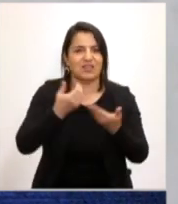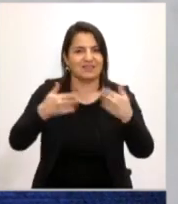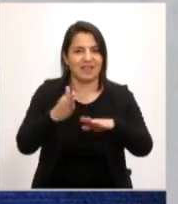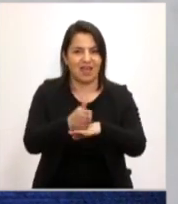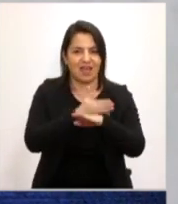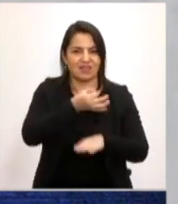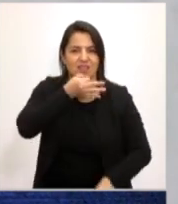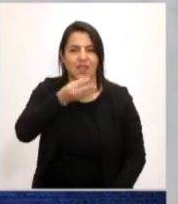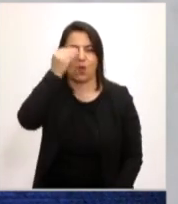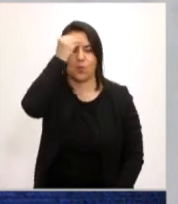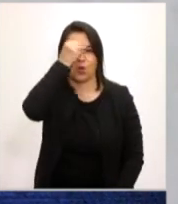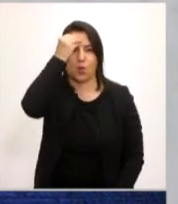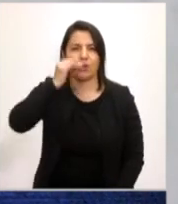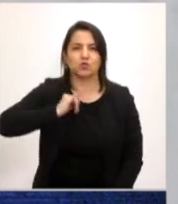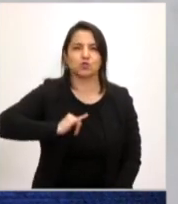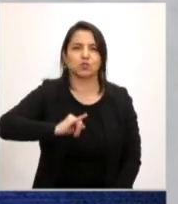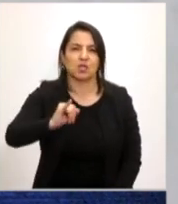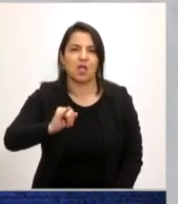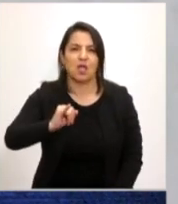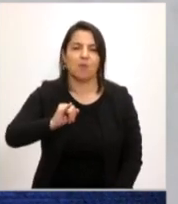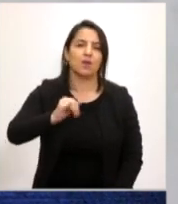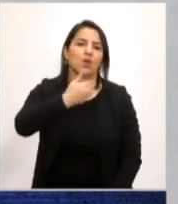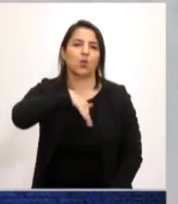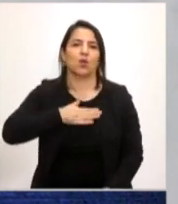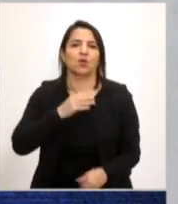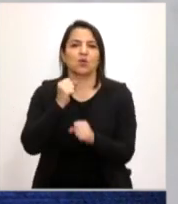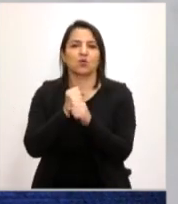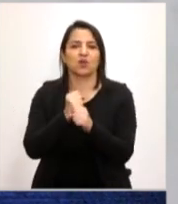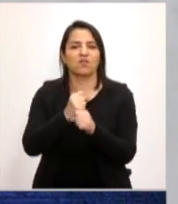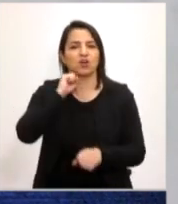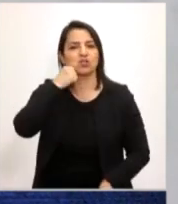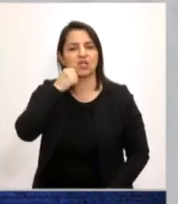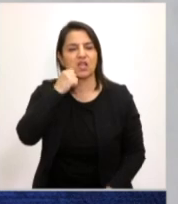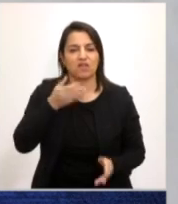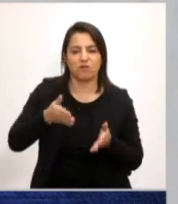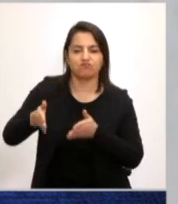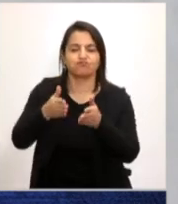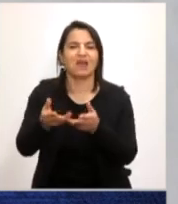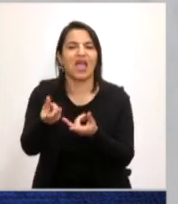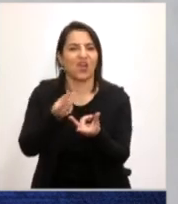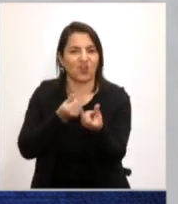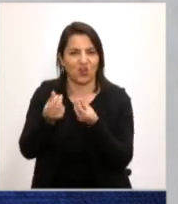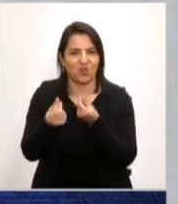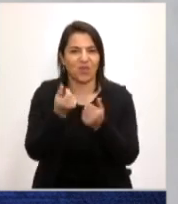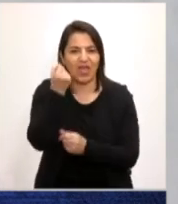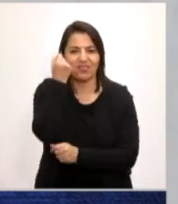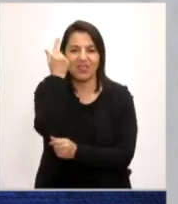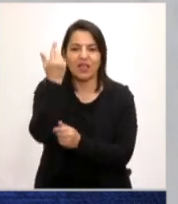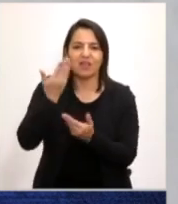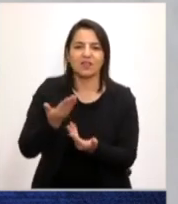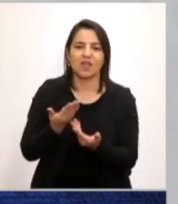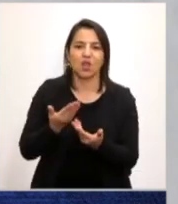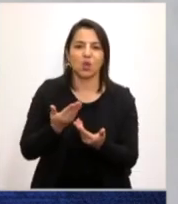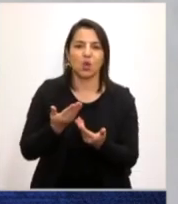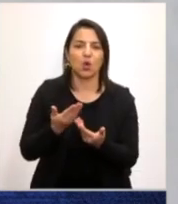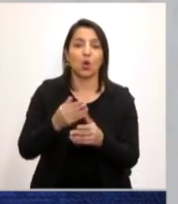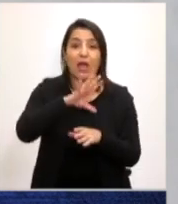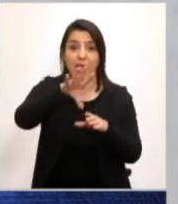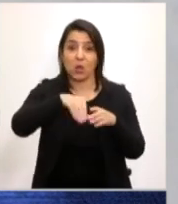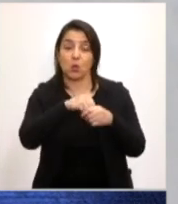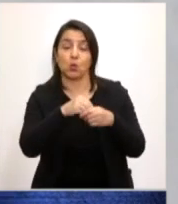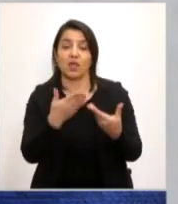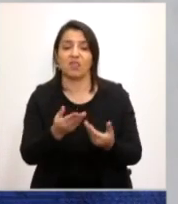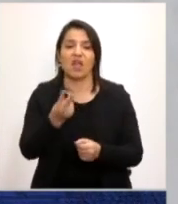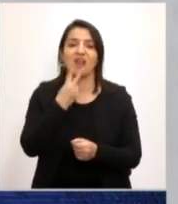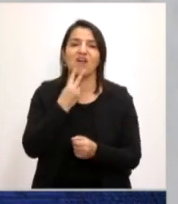una preocupación constante en nuestro trabajo es el rumbo de nuestra economía, entendiendo cómo incluía en ello la vida